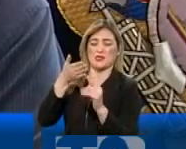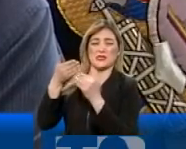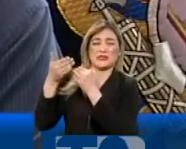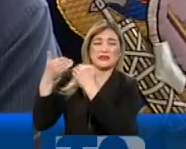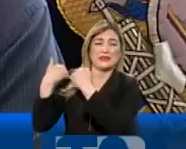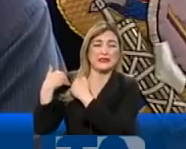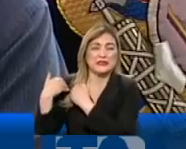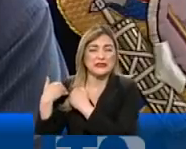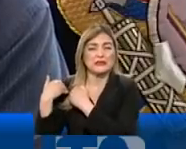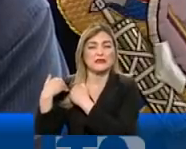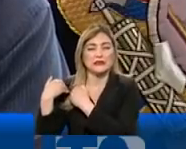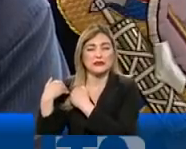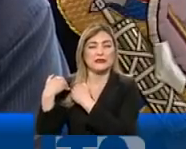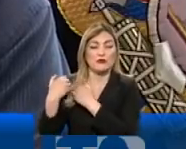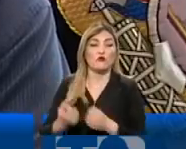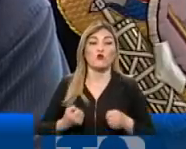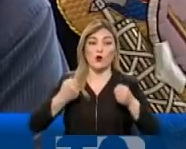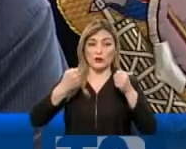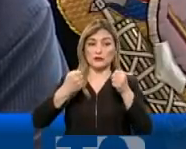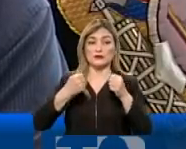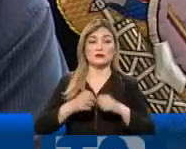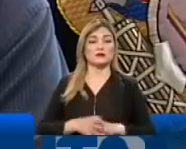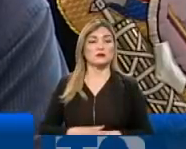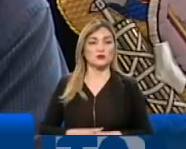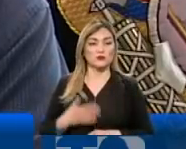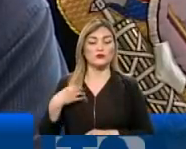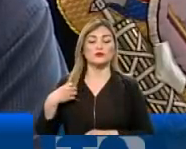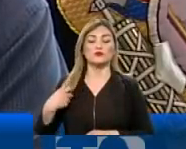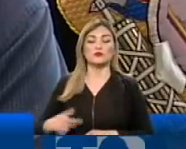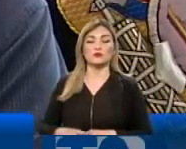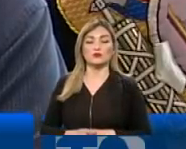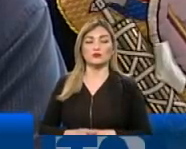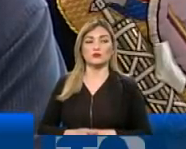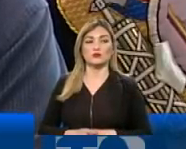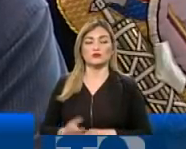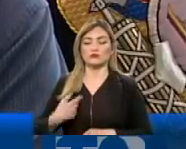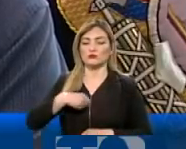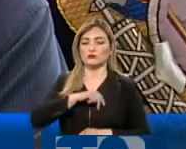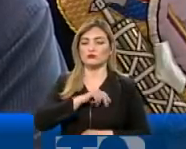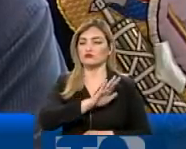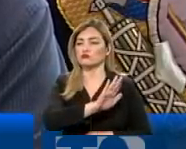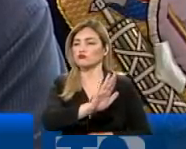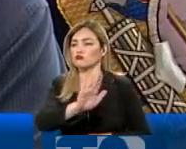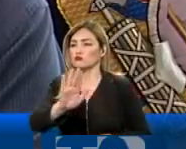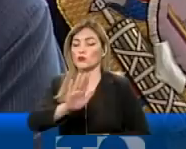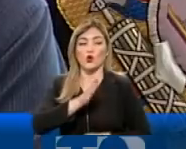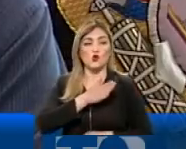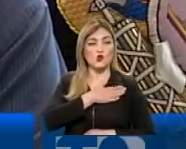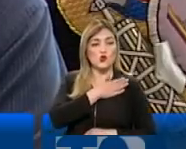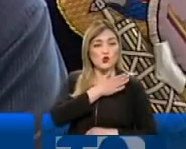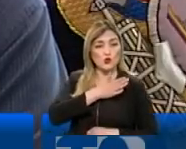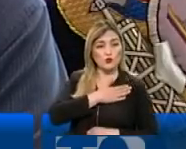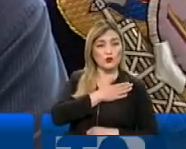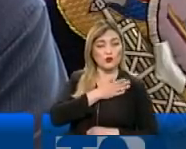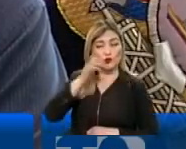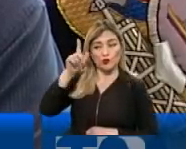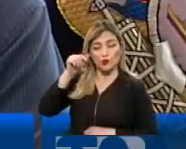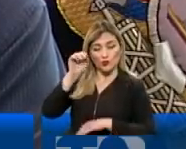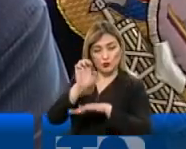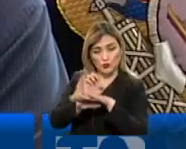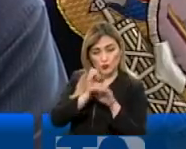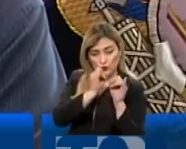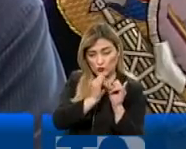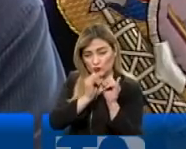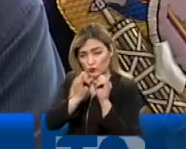responsabilidad inmensa. Nosotros depositamos la confianza, no únicamente del gobierno del Ecuador, en